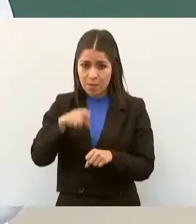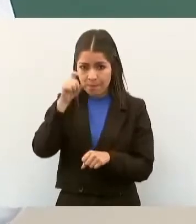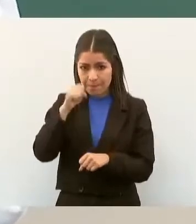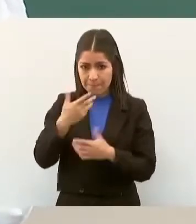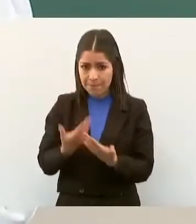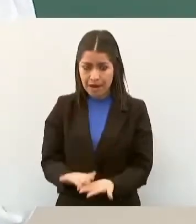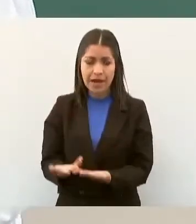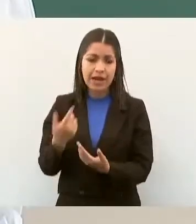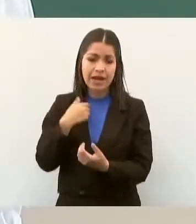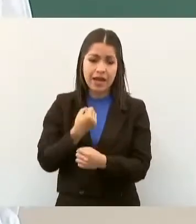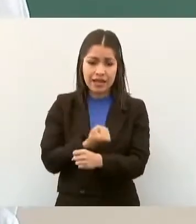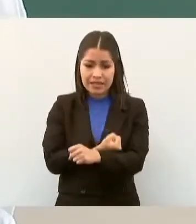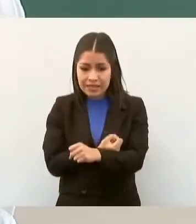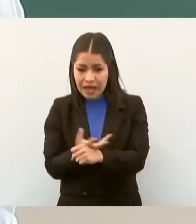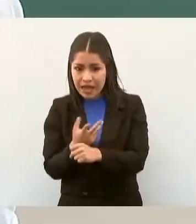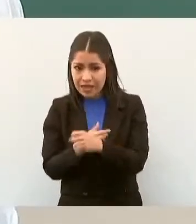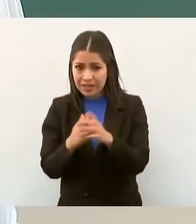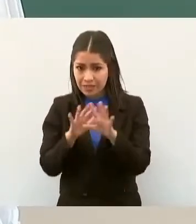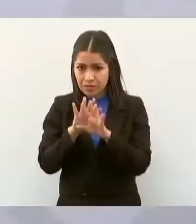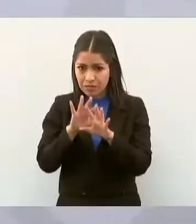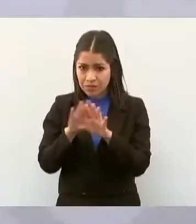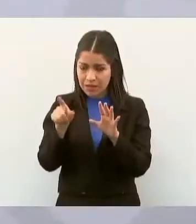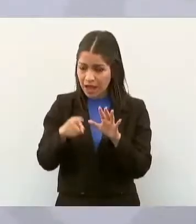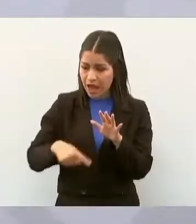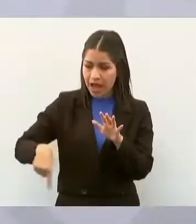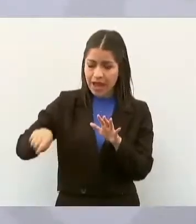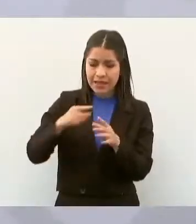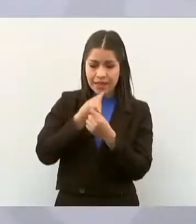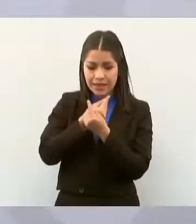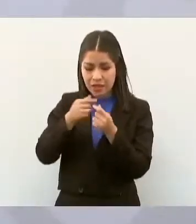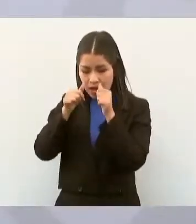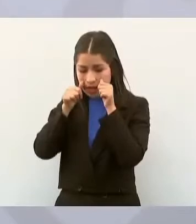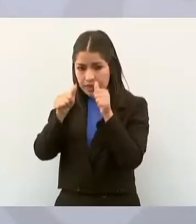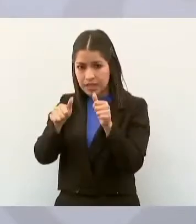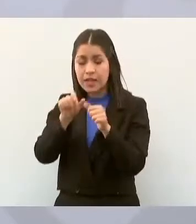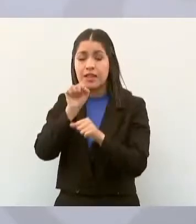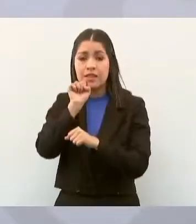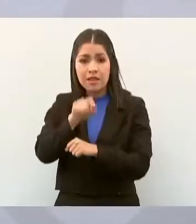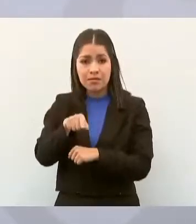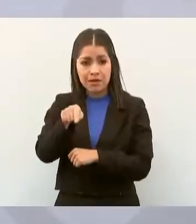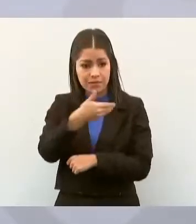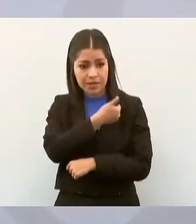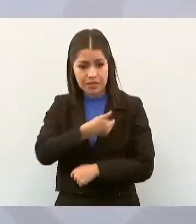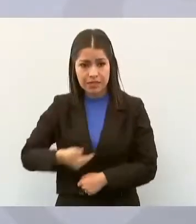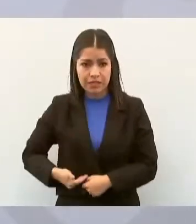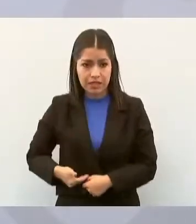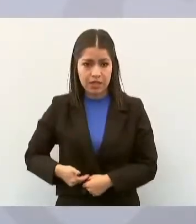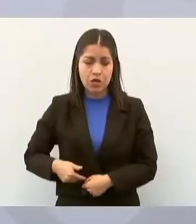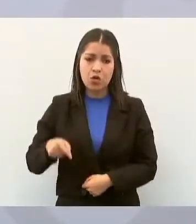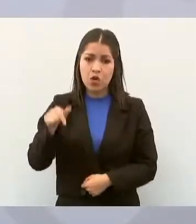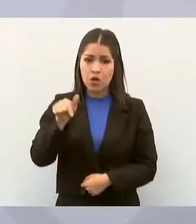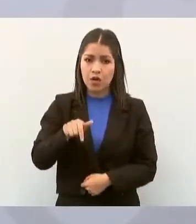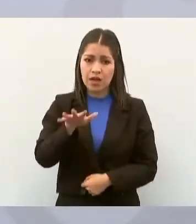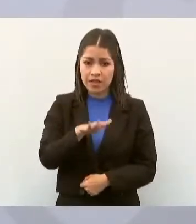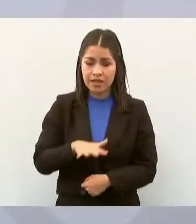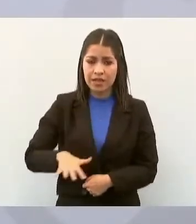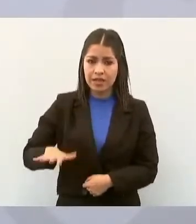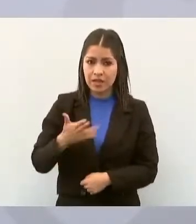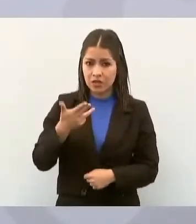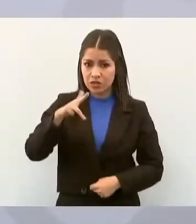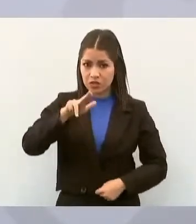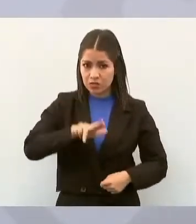exclusiva para los niños. Además, señor presidente, es sede formadora de